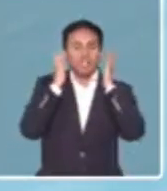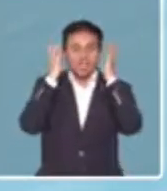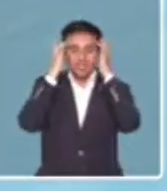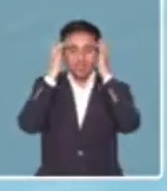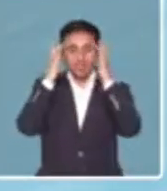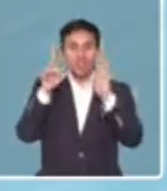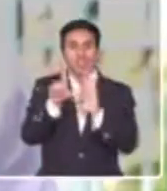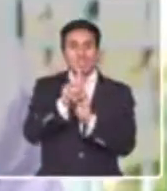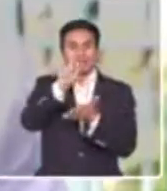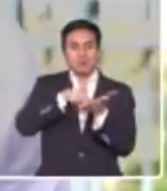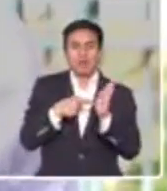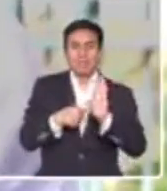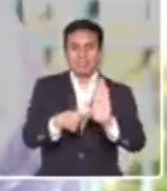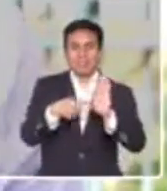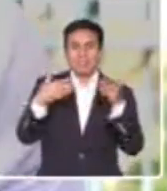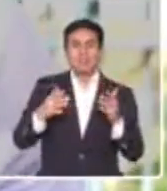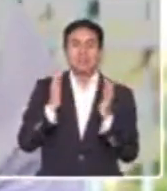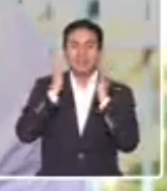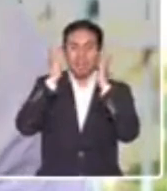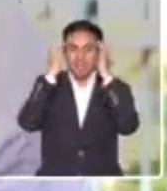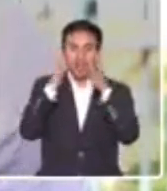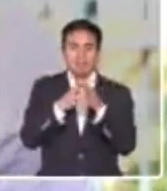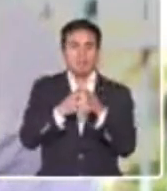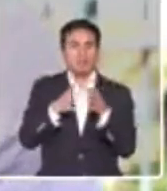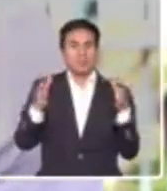estamos promulgando hoy día esta ley. Estoy muy contento.